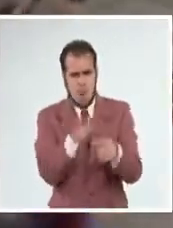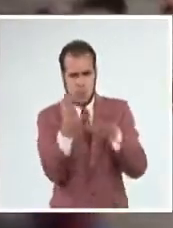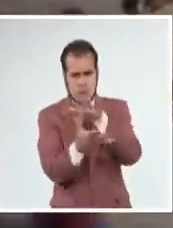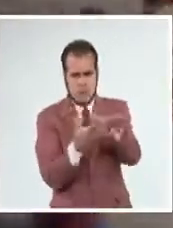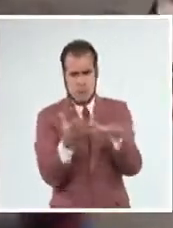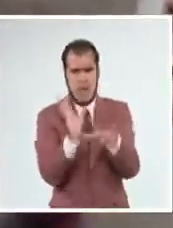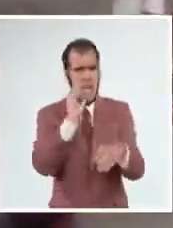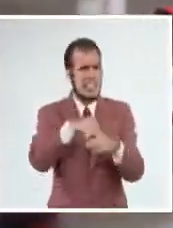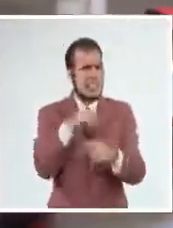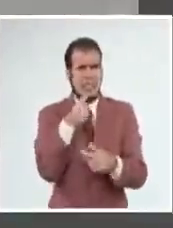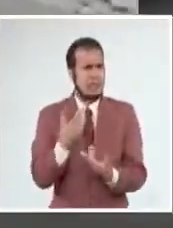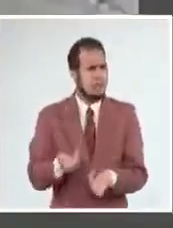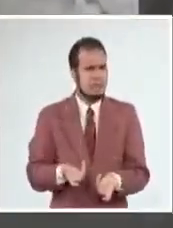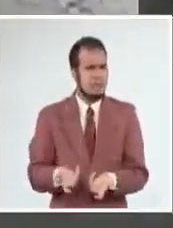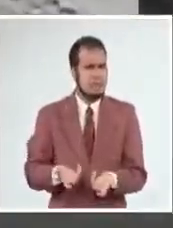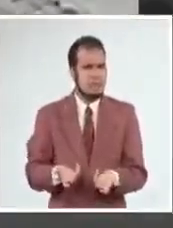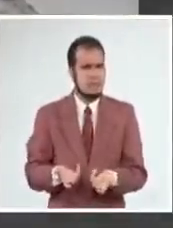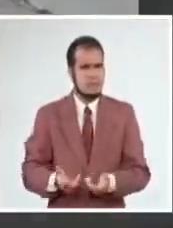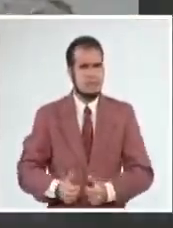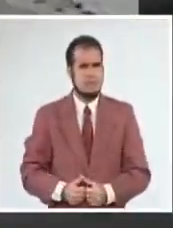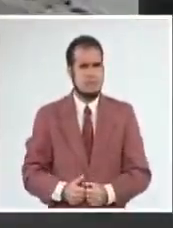Cuba?